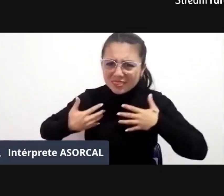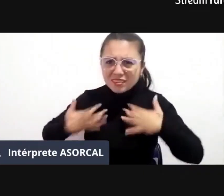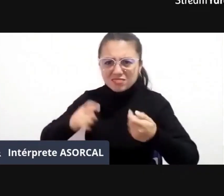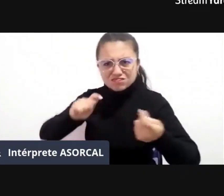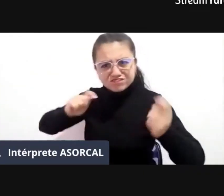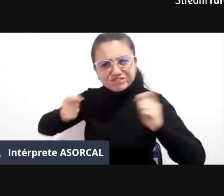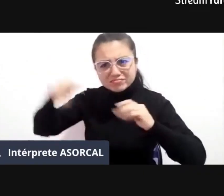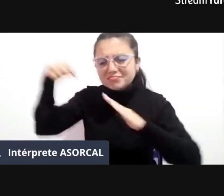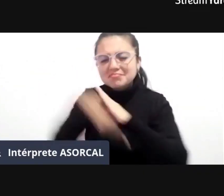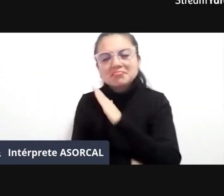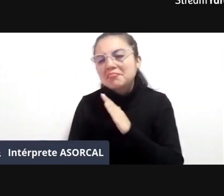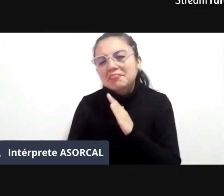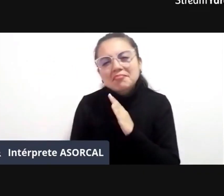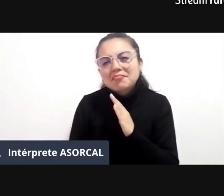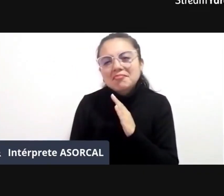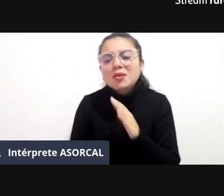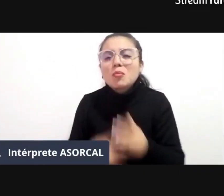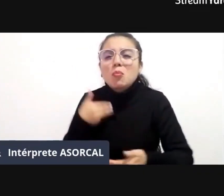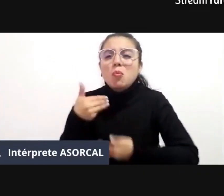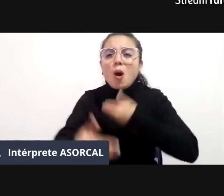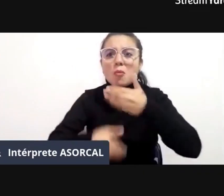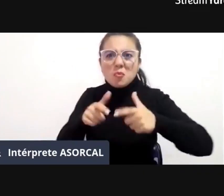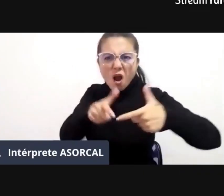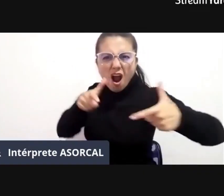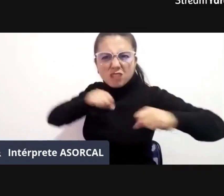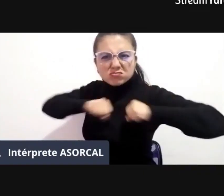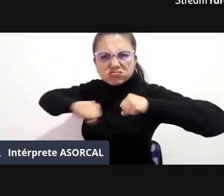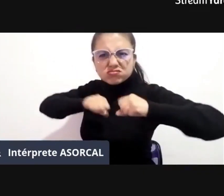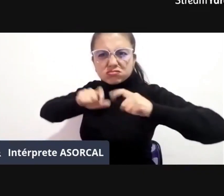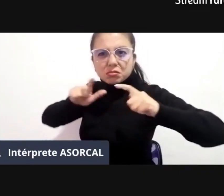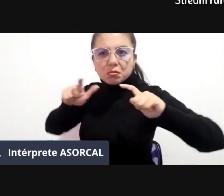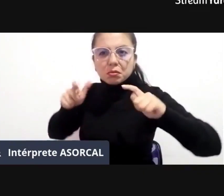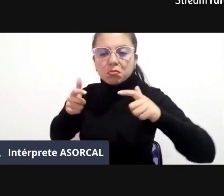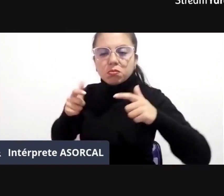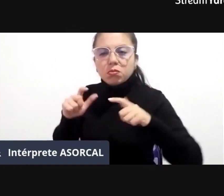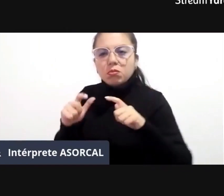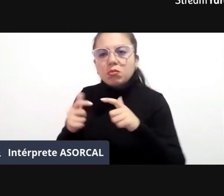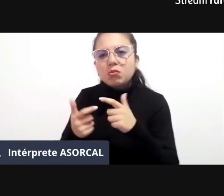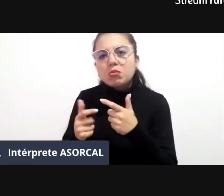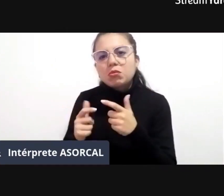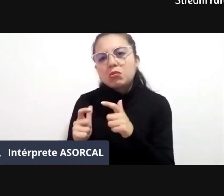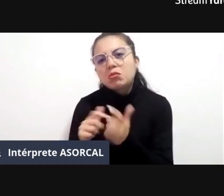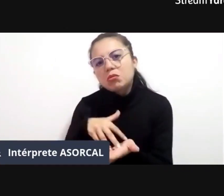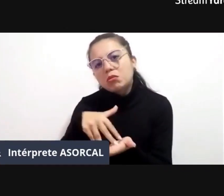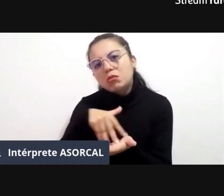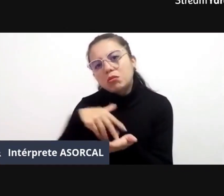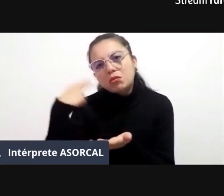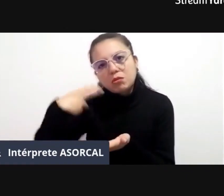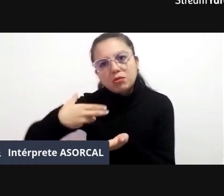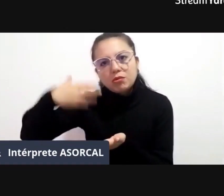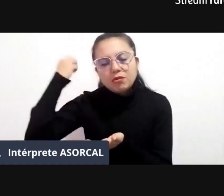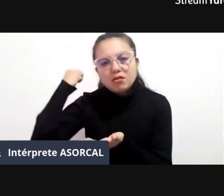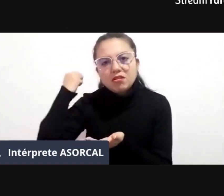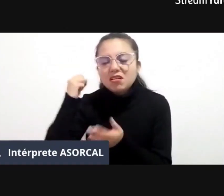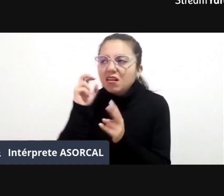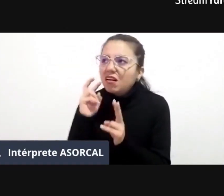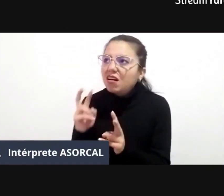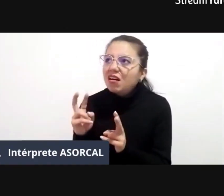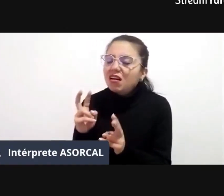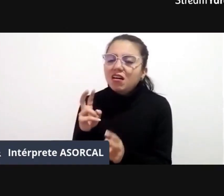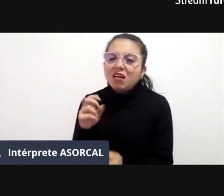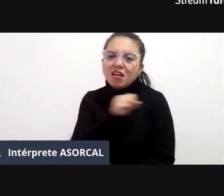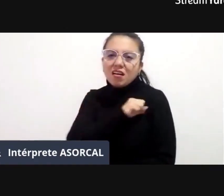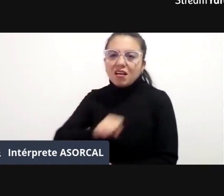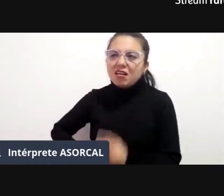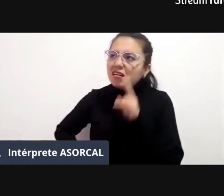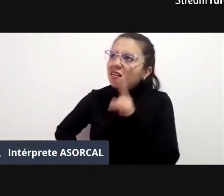adhesión de las grandes mayorías y con ello su oportunidad histórica. Tuvieron que conformarse con ver cómo el país se dirigía irremediablemente hacia